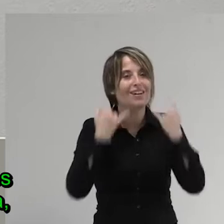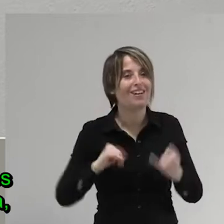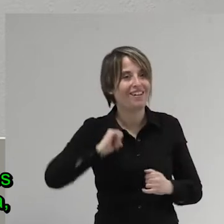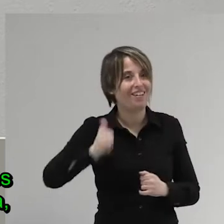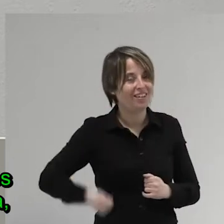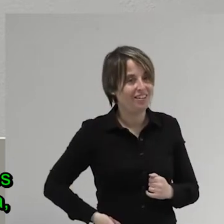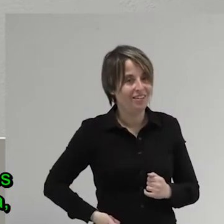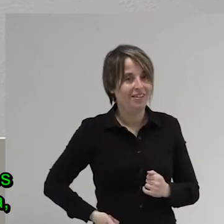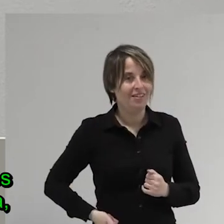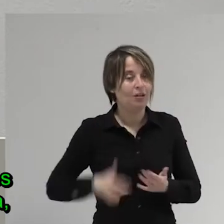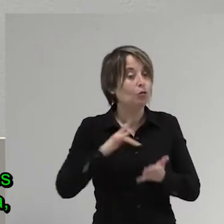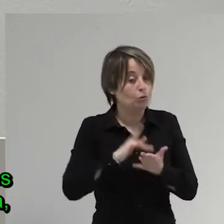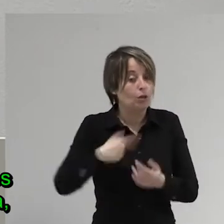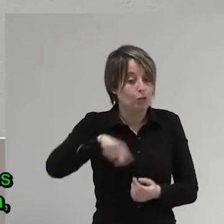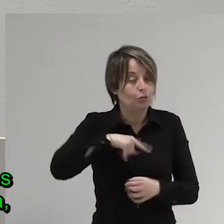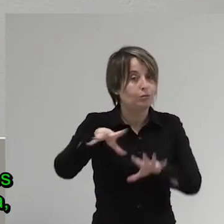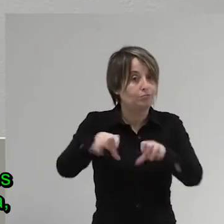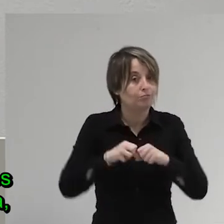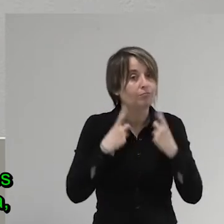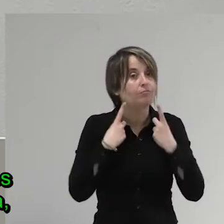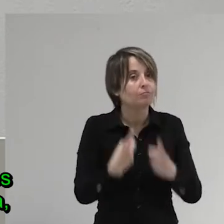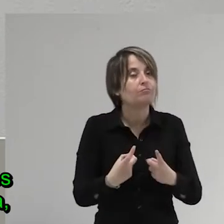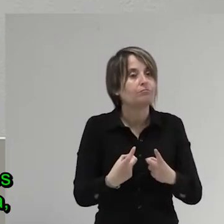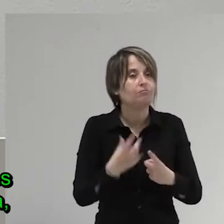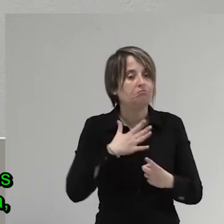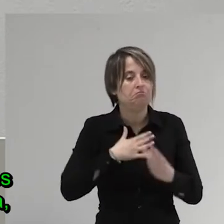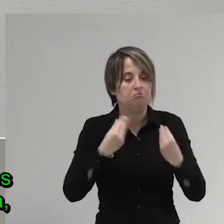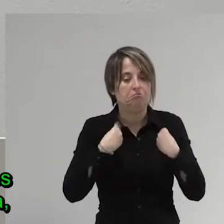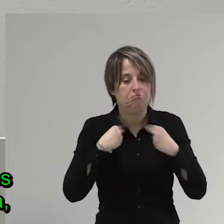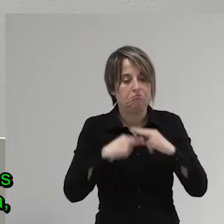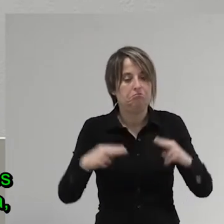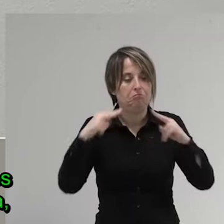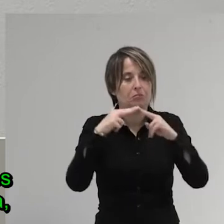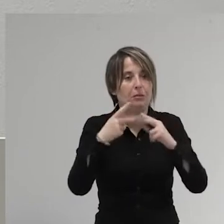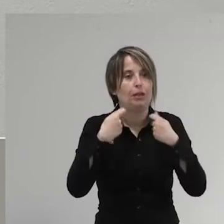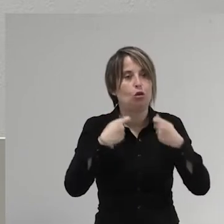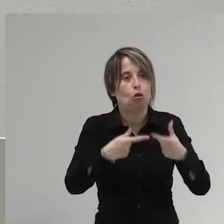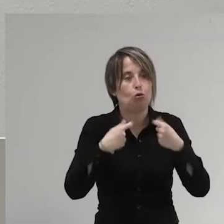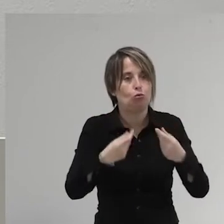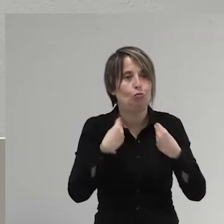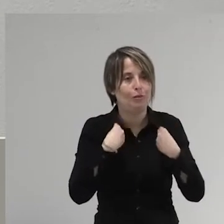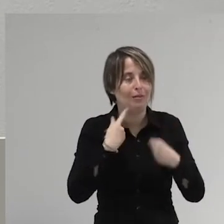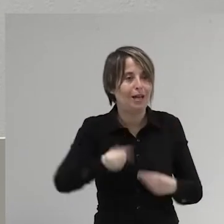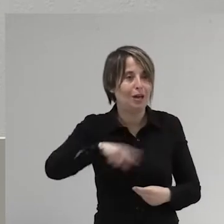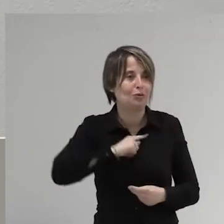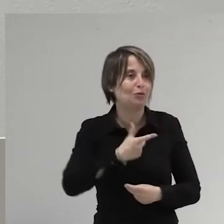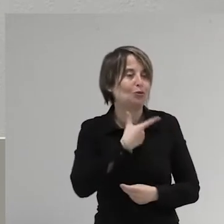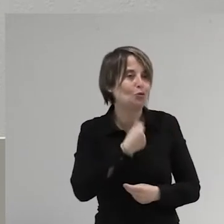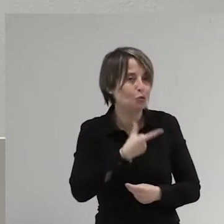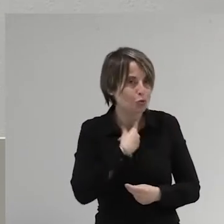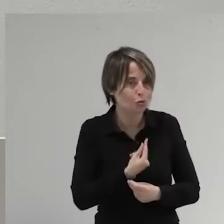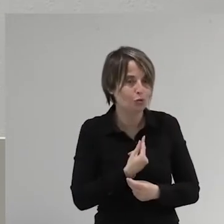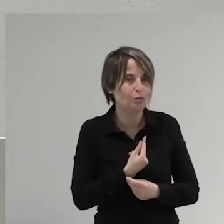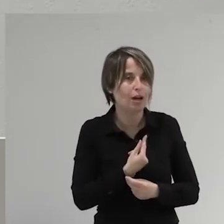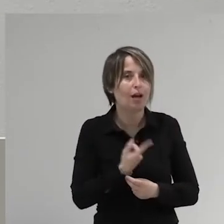que casualmente nosotros necesitamos para nuestro nivel de consumo de vida, que nos gusta consumir más de lo